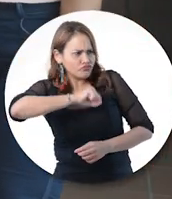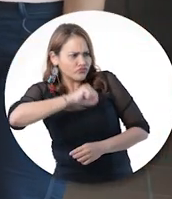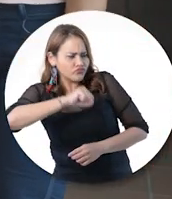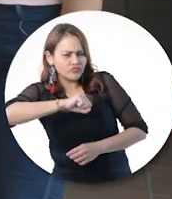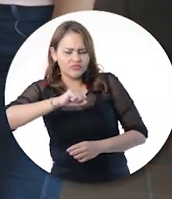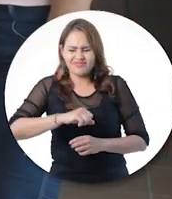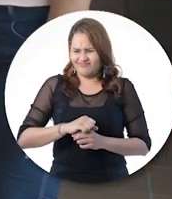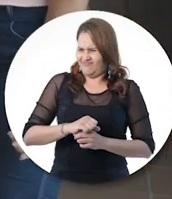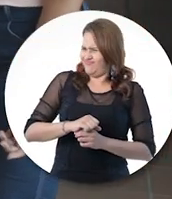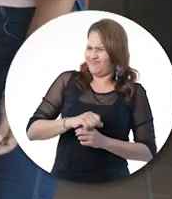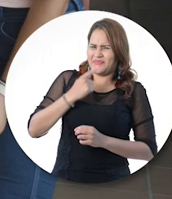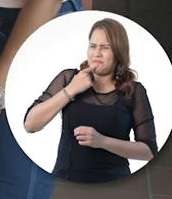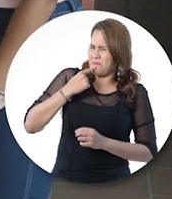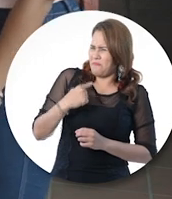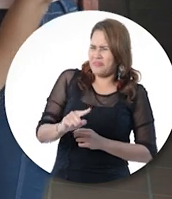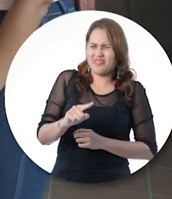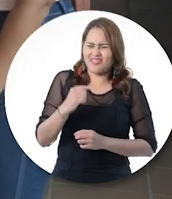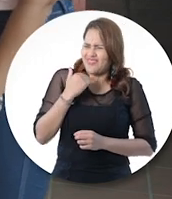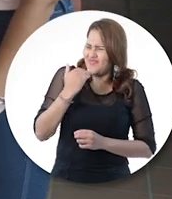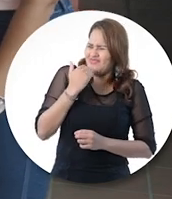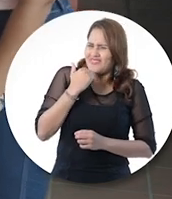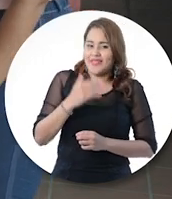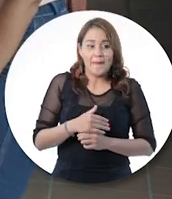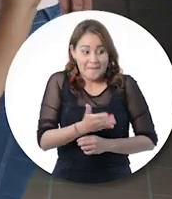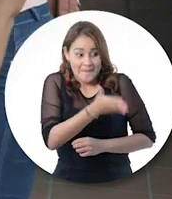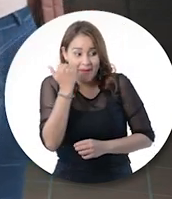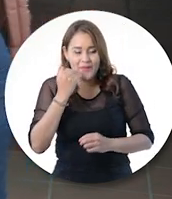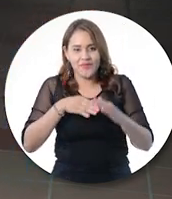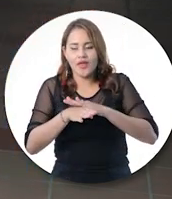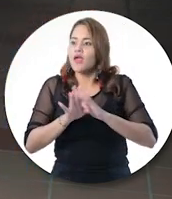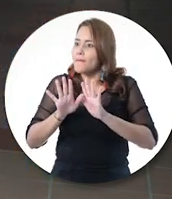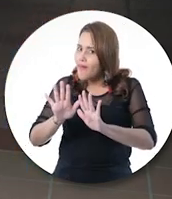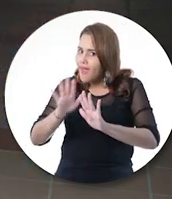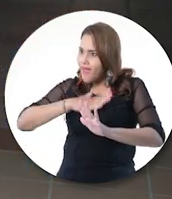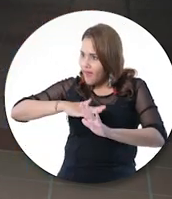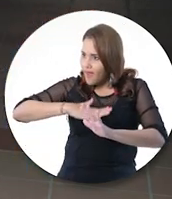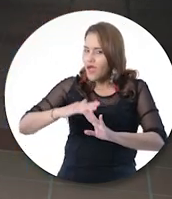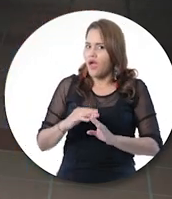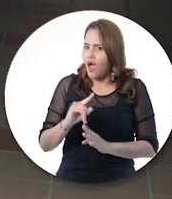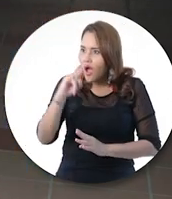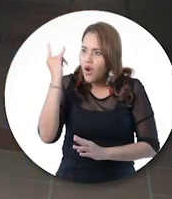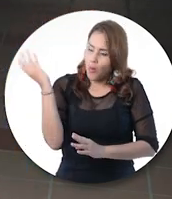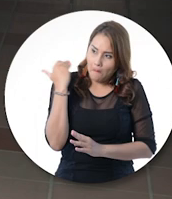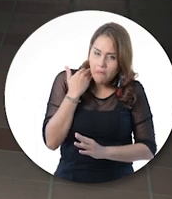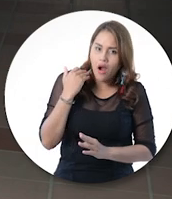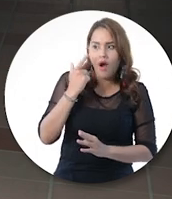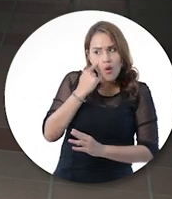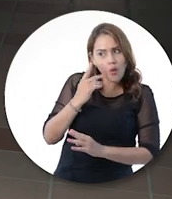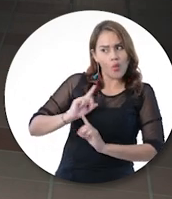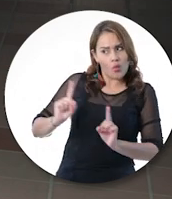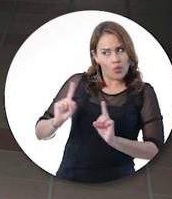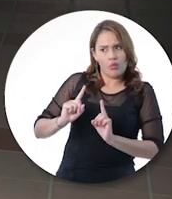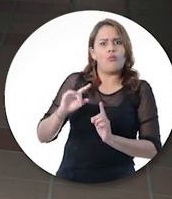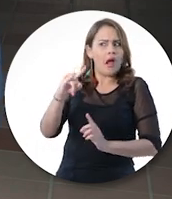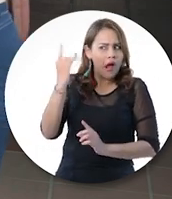pero esto se ve como raro, no sé. Vamos a entrar. Espera, sabemos qué hay ahí atrás, qué tal